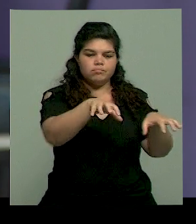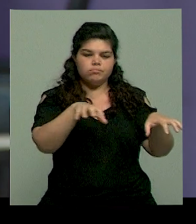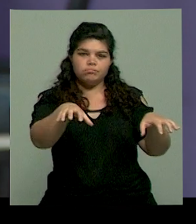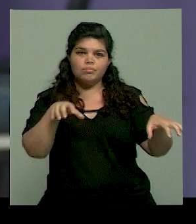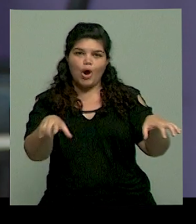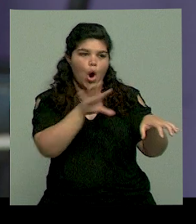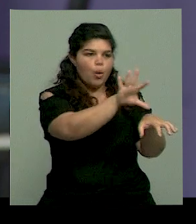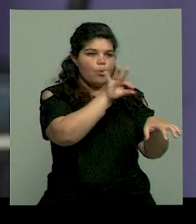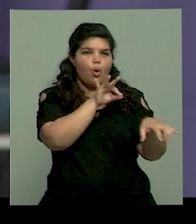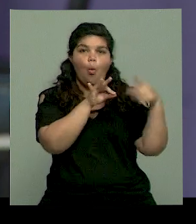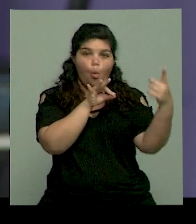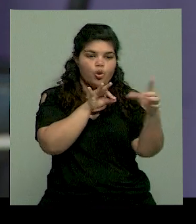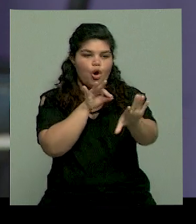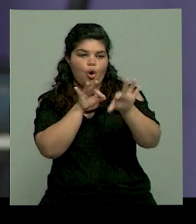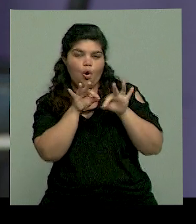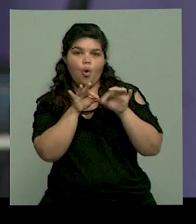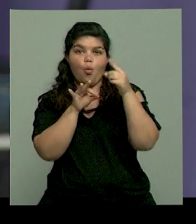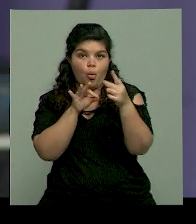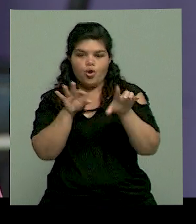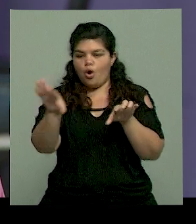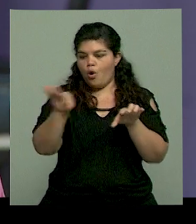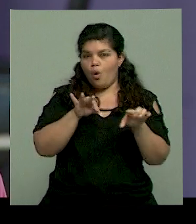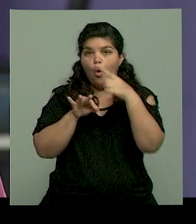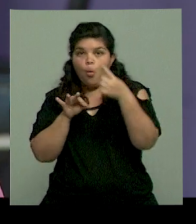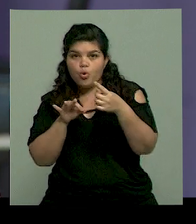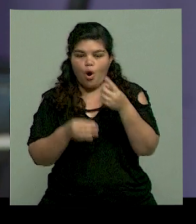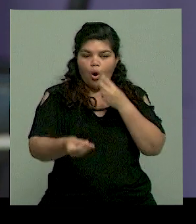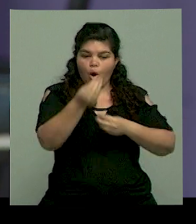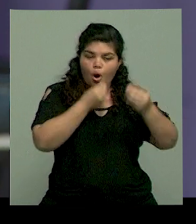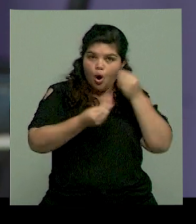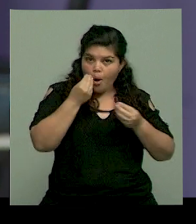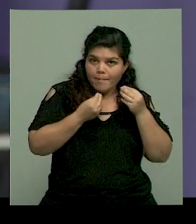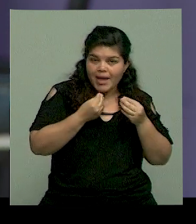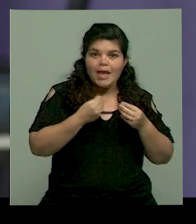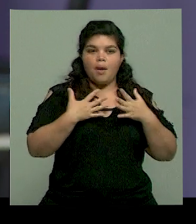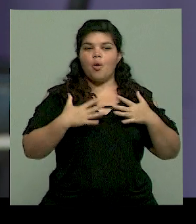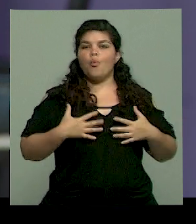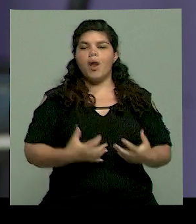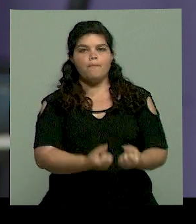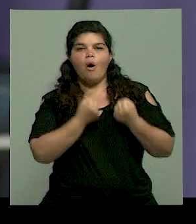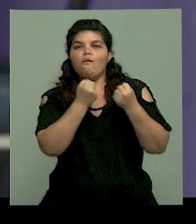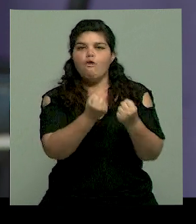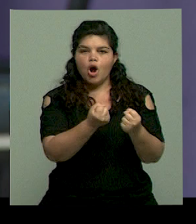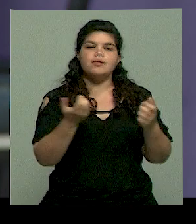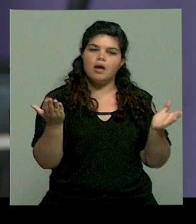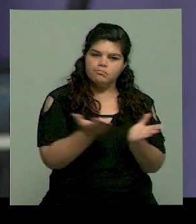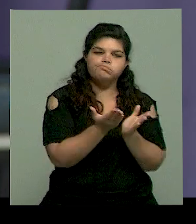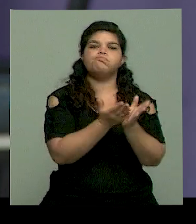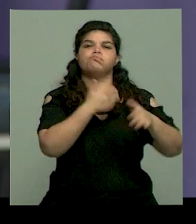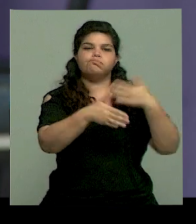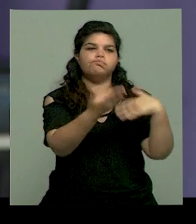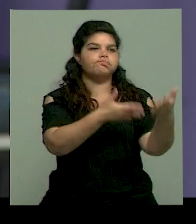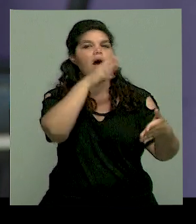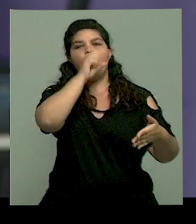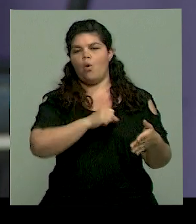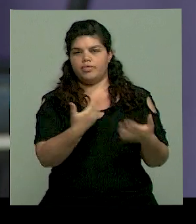cada nutriente, con cada nutriente, para cubrir sus necesidades. Eso, a rangos generales, es decir, que tenga una